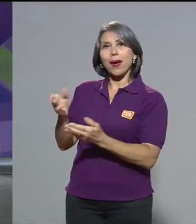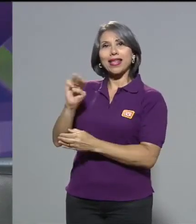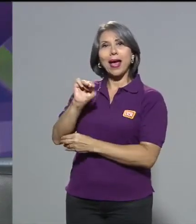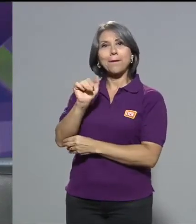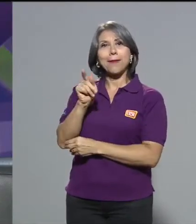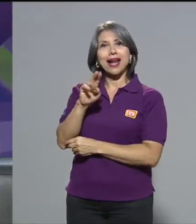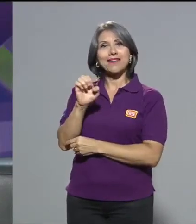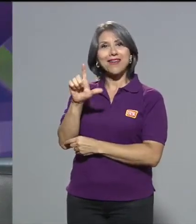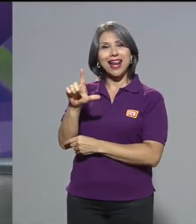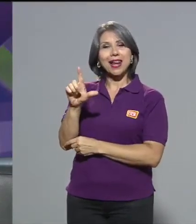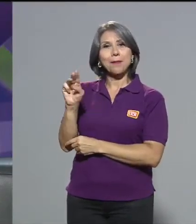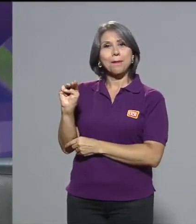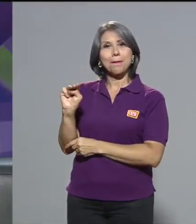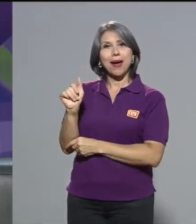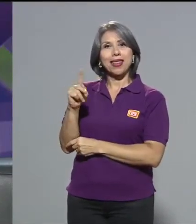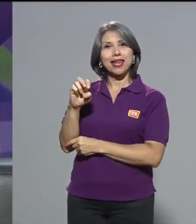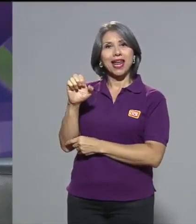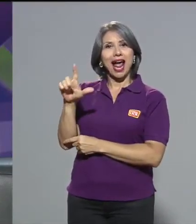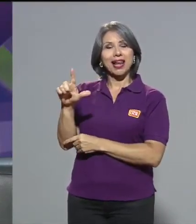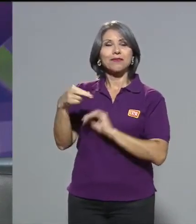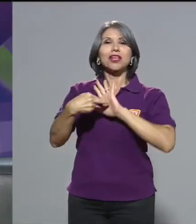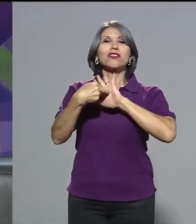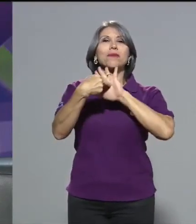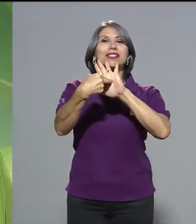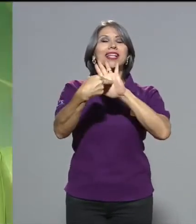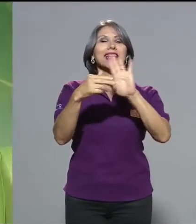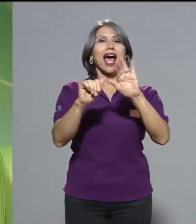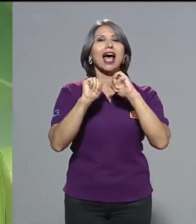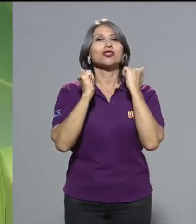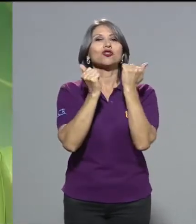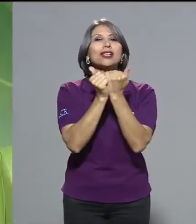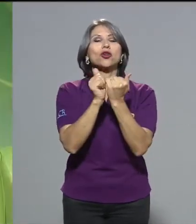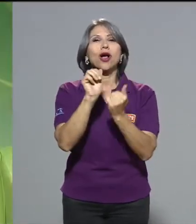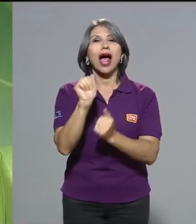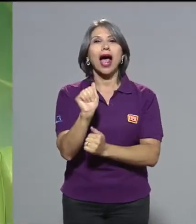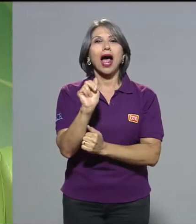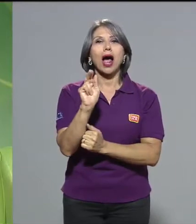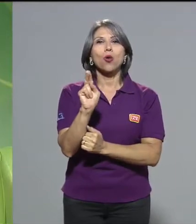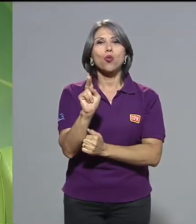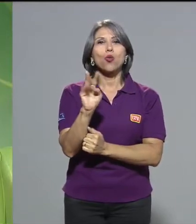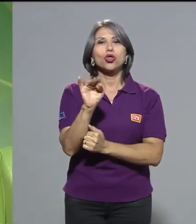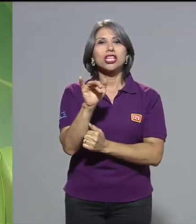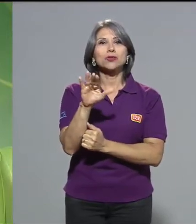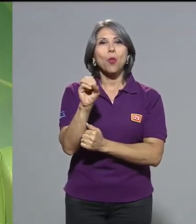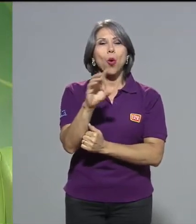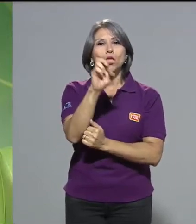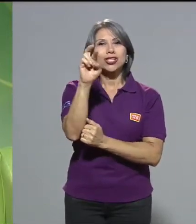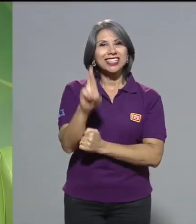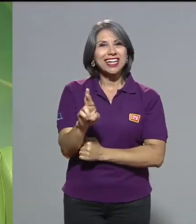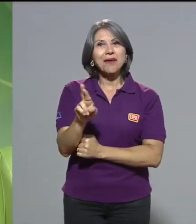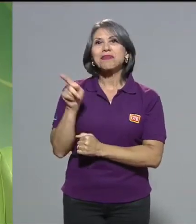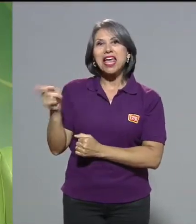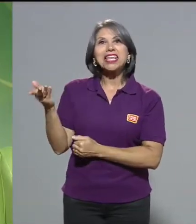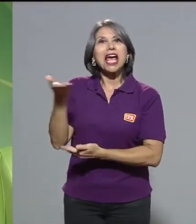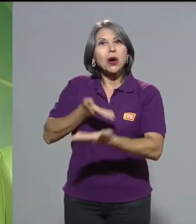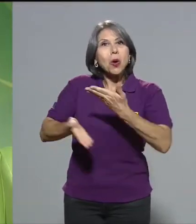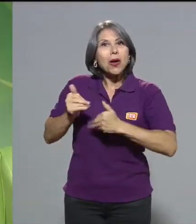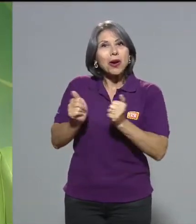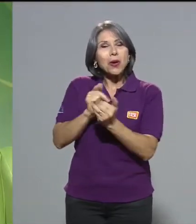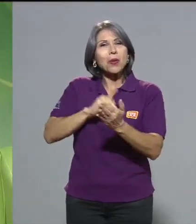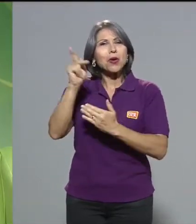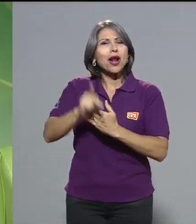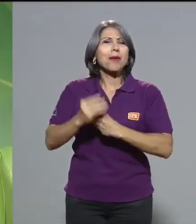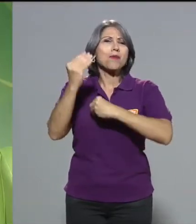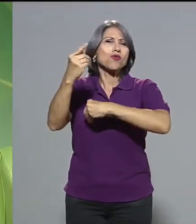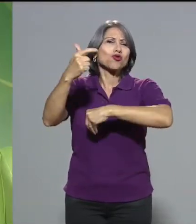quien representa a la Asociación Autismo Costa Rica y es colaboradora del programa desde hace mucho tiempo, y también